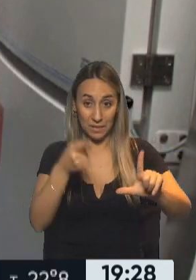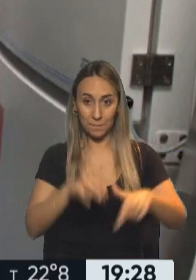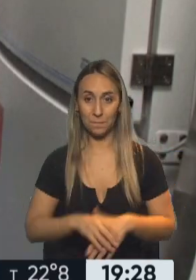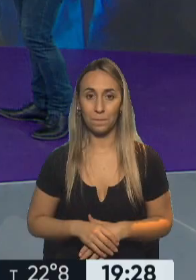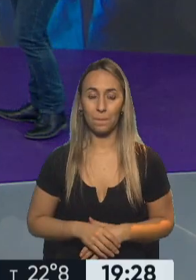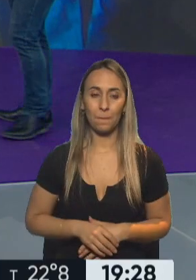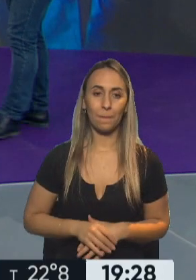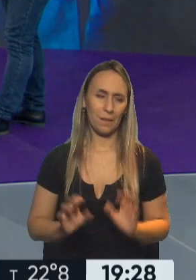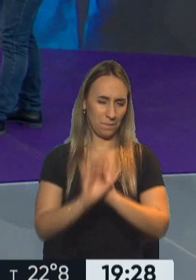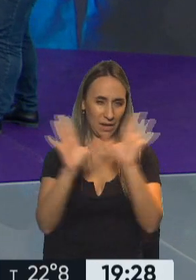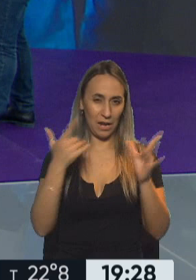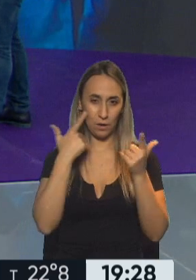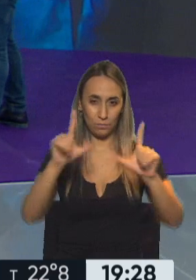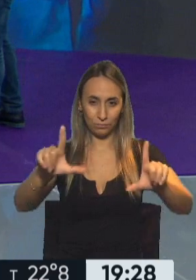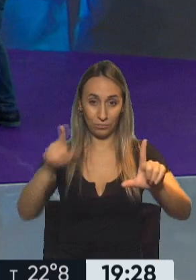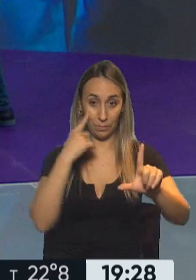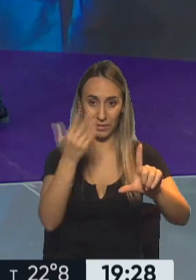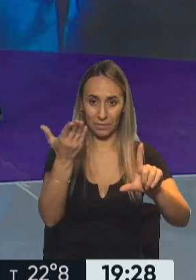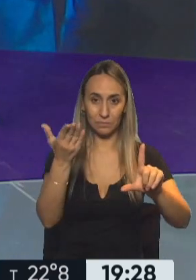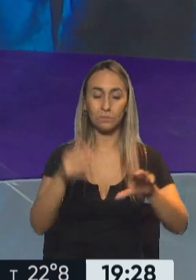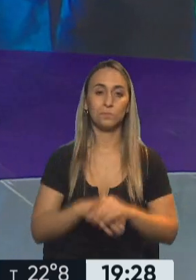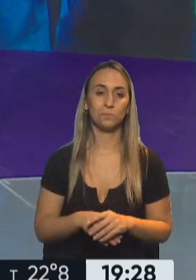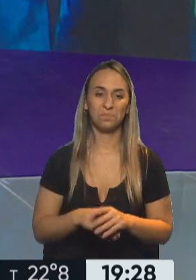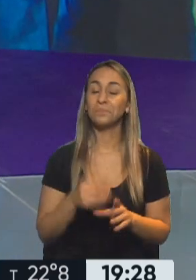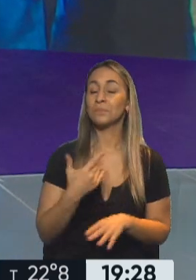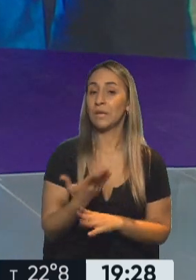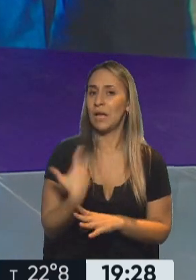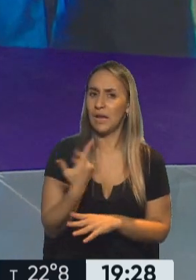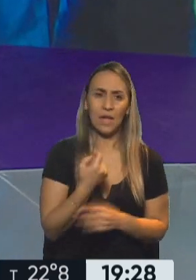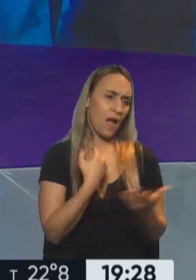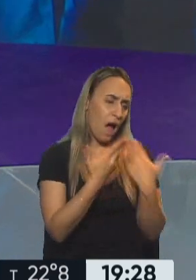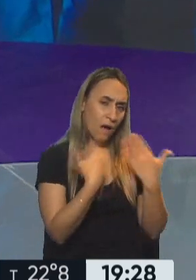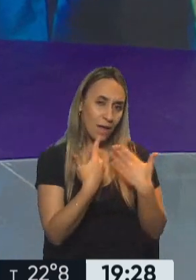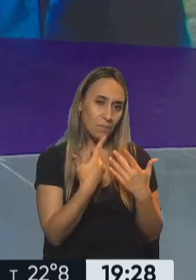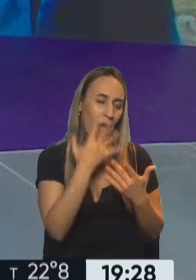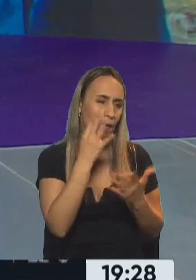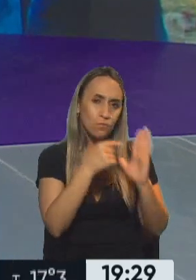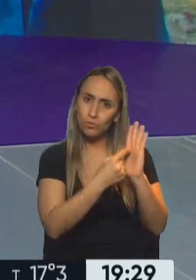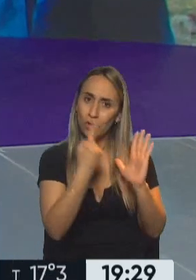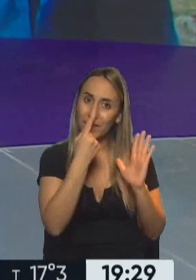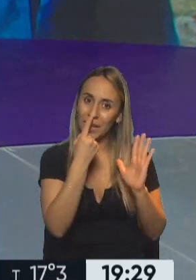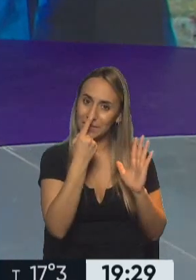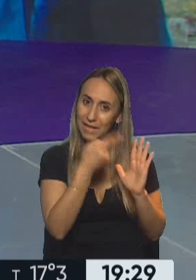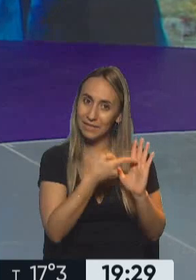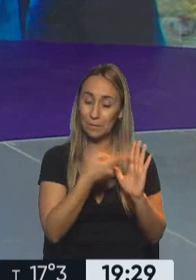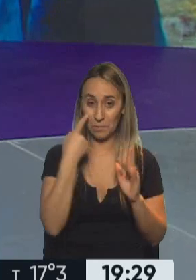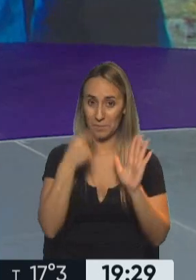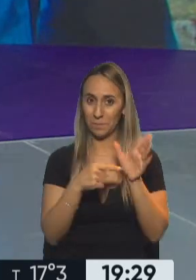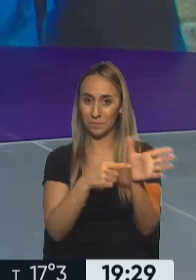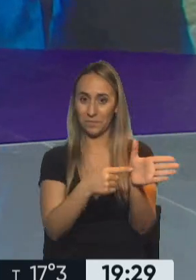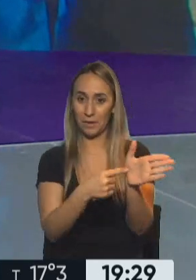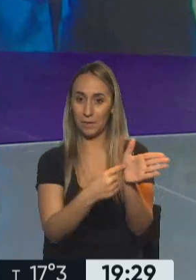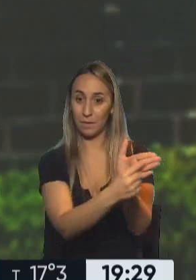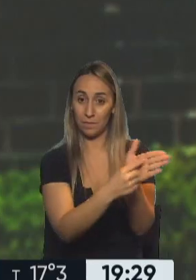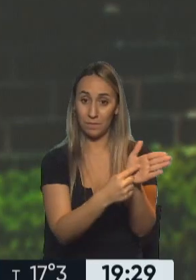Le armé unas plaquitas que les muestro. Porque recién hablando, antes de empezar a compartir estos datos, lo interesante, aquí vamos al dato, pero lo